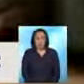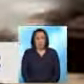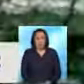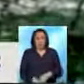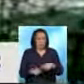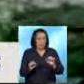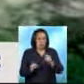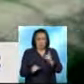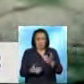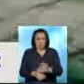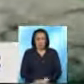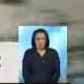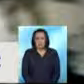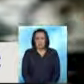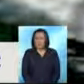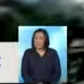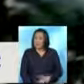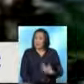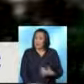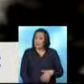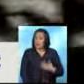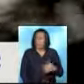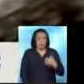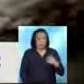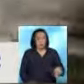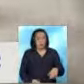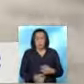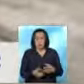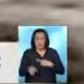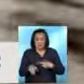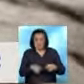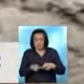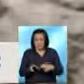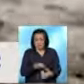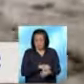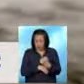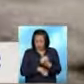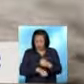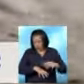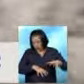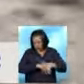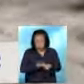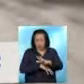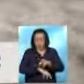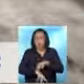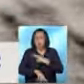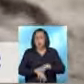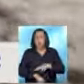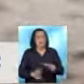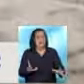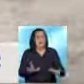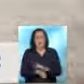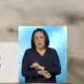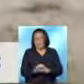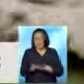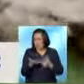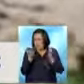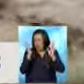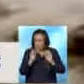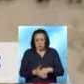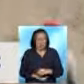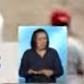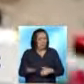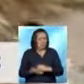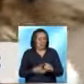tu moto, la casa, tu moto. Los fenómenos naturales que vienen azotando nuestro país solo dejan destrucción y zozobra por donde